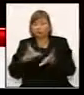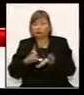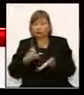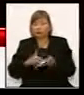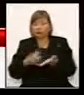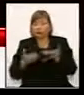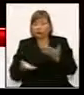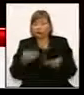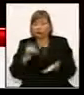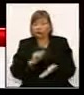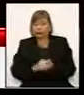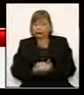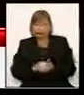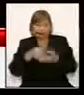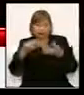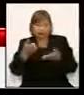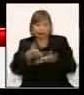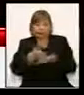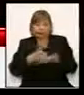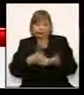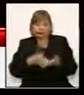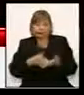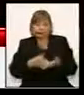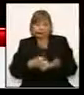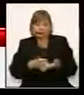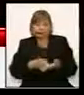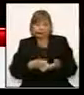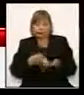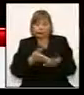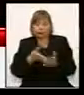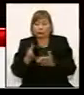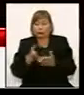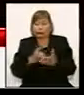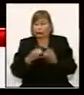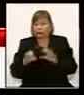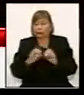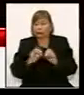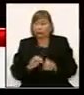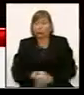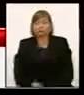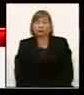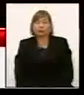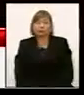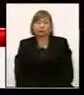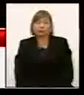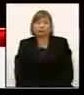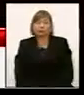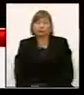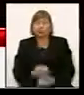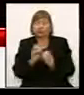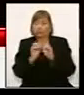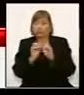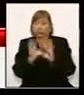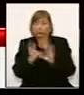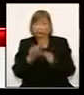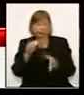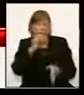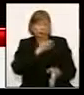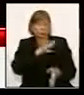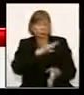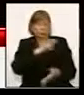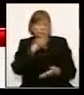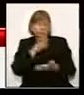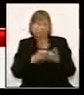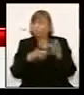debido a que efectivamente es parte de las rutas que están concesionadas. Y aclarar, además, aprovechando el tema de